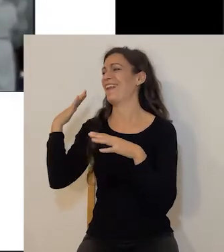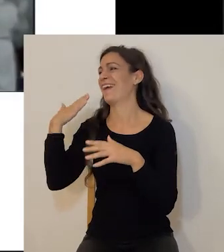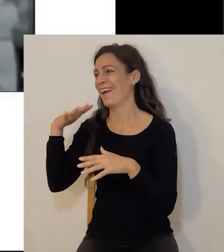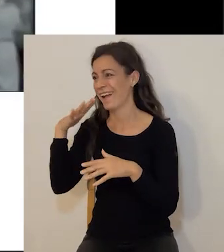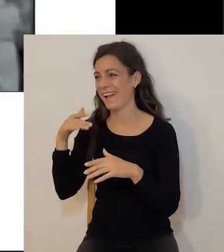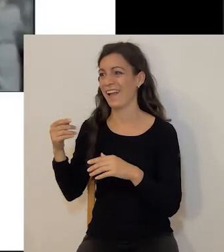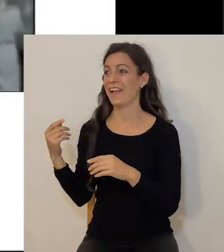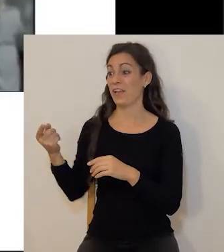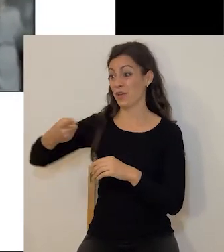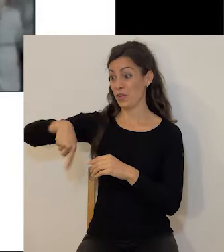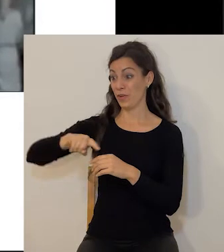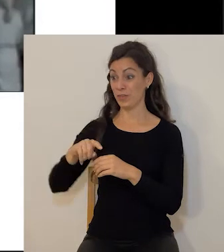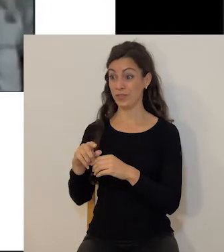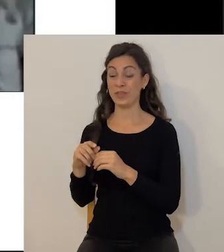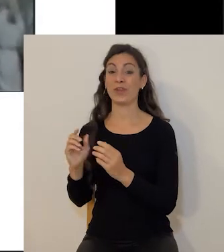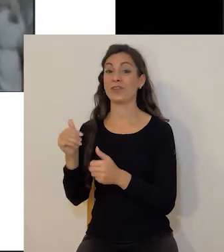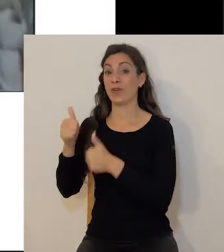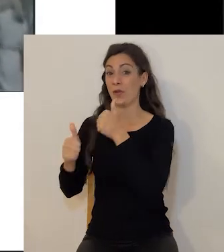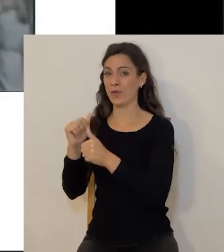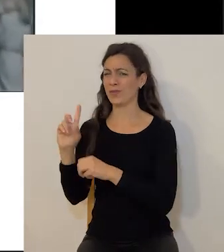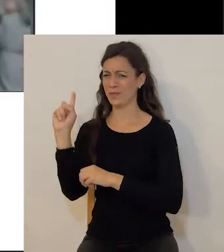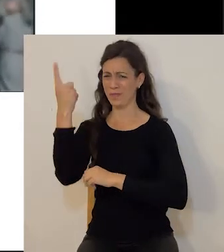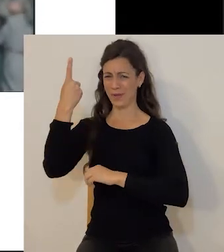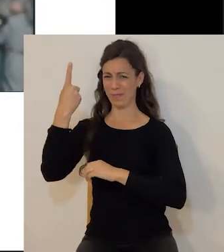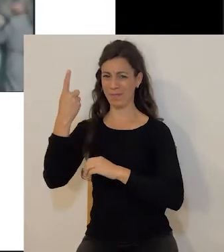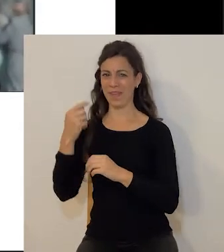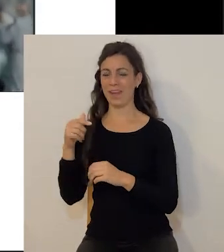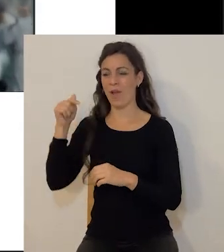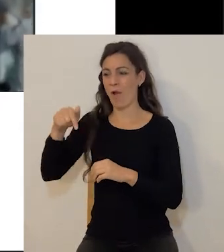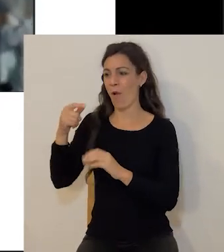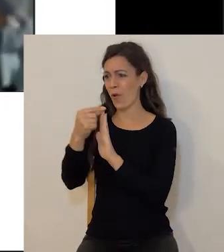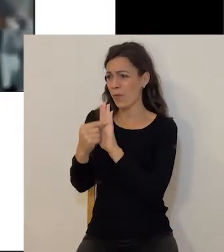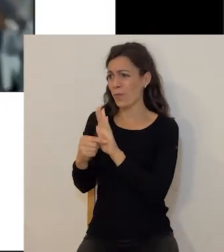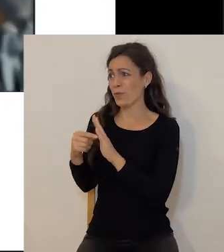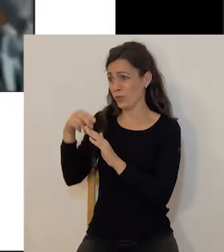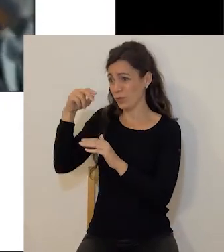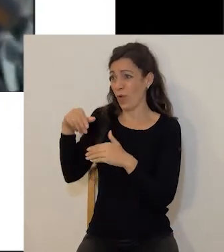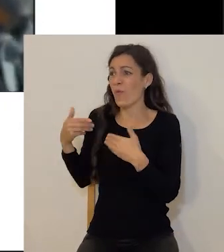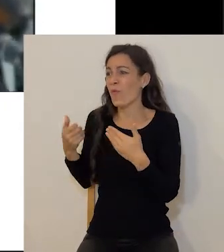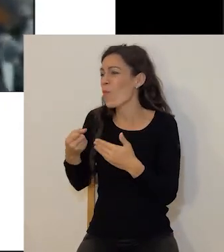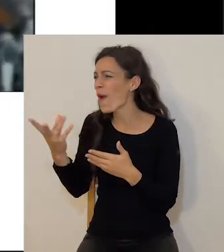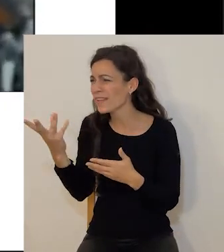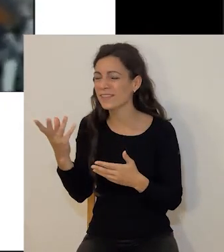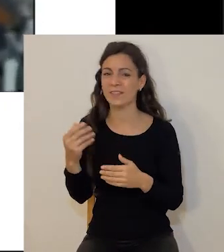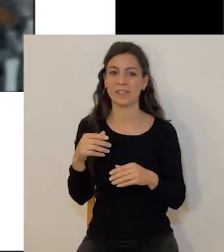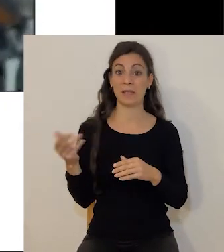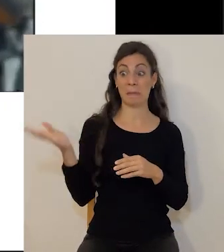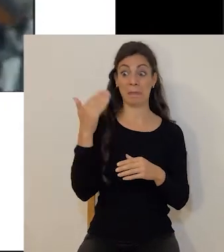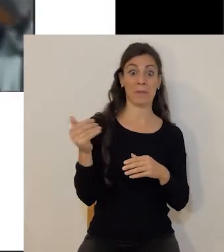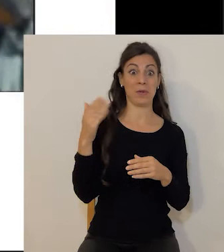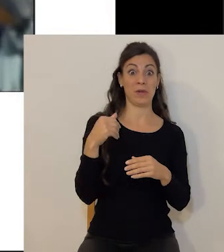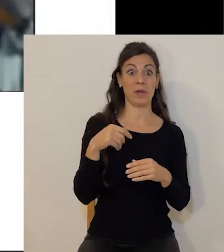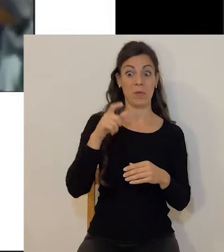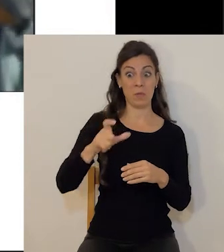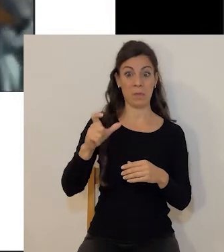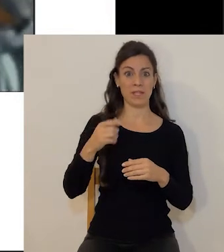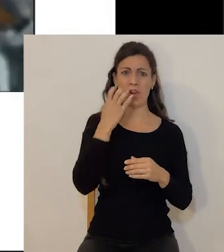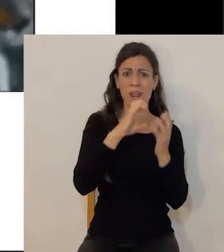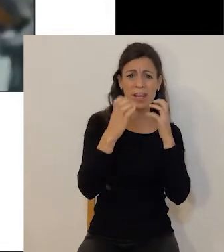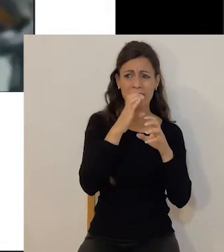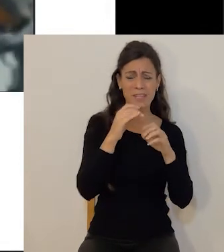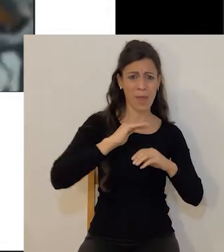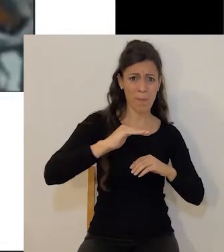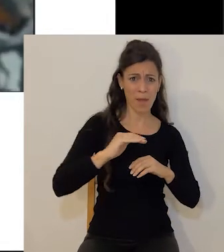los primeros. ¿Cuántos puntos tenemos hoy, papá? ¡Corre! ¡Vamos, que vienen los malos que gritan! ¡Vámonos! ¿Dónde?